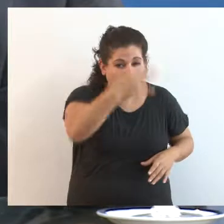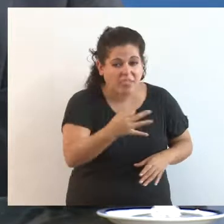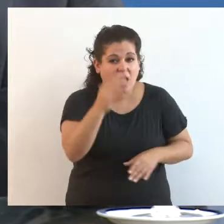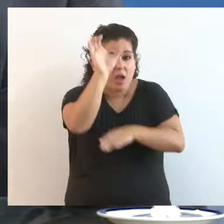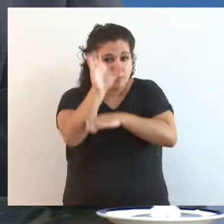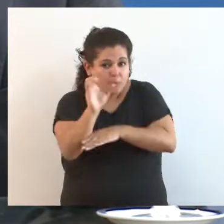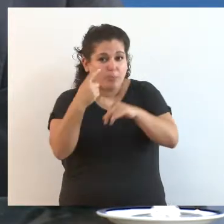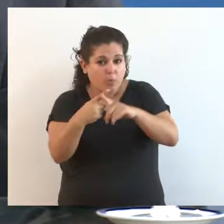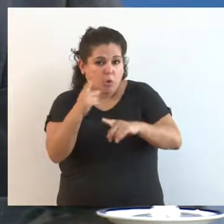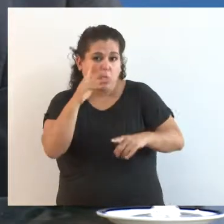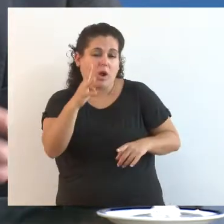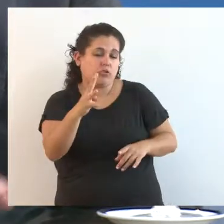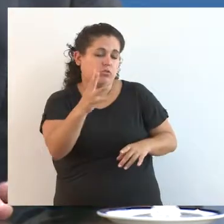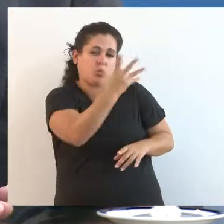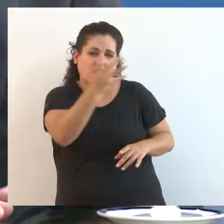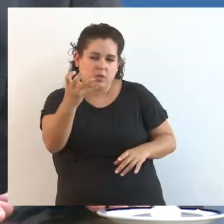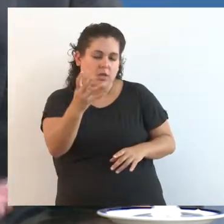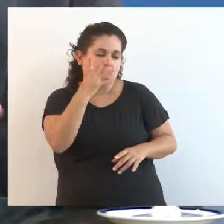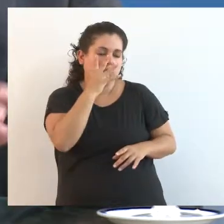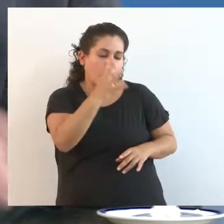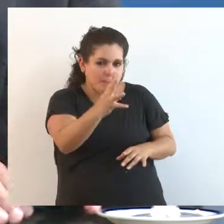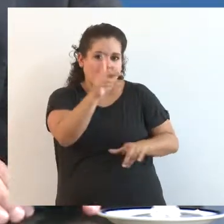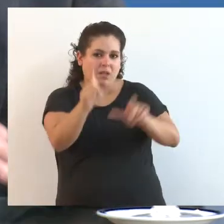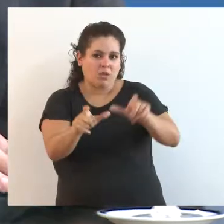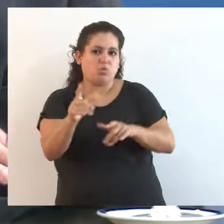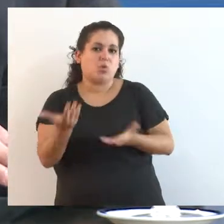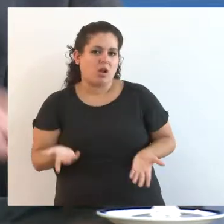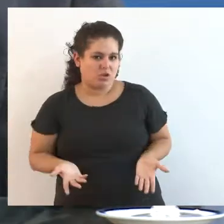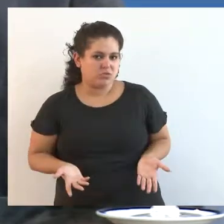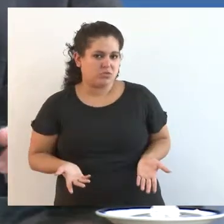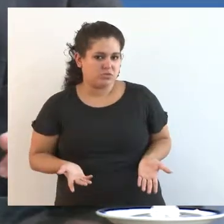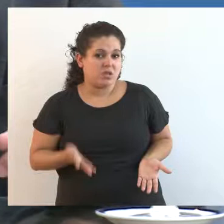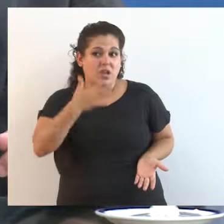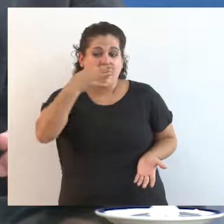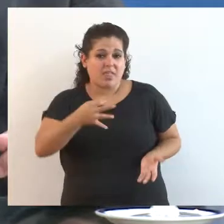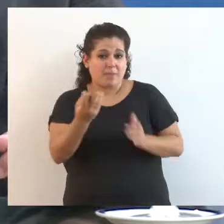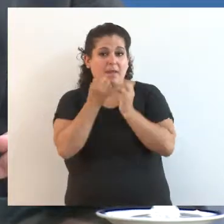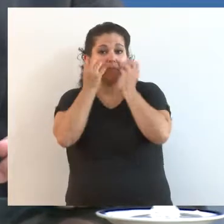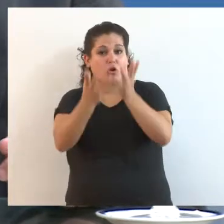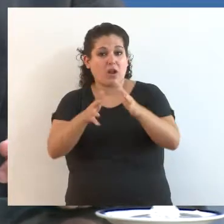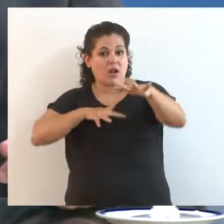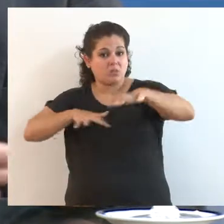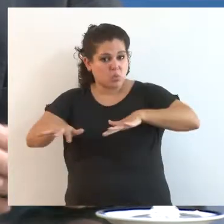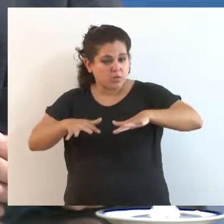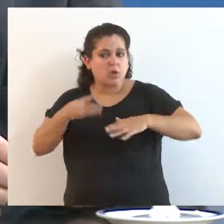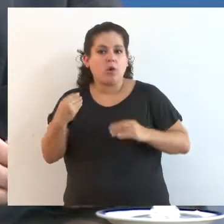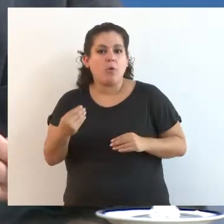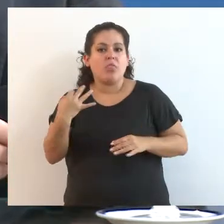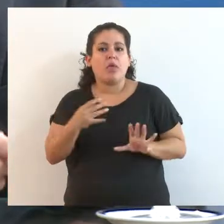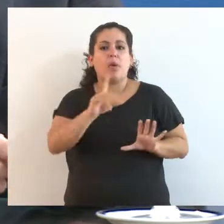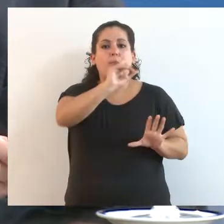lógica serían 800. Claro, estamos... Pero ¿a qué voy con esto? Que la forma de mejorar esta situación